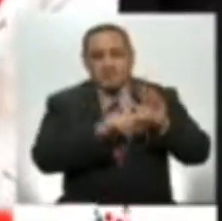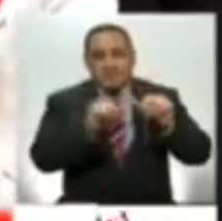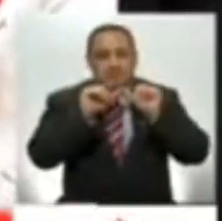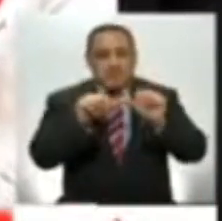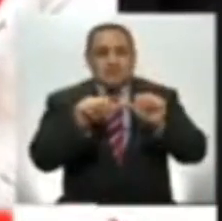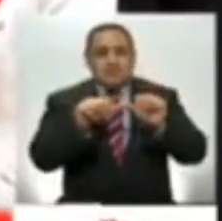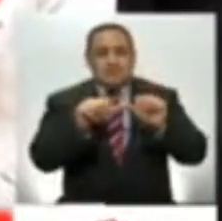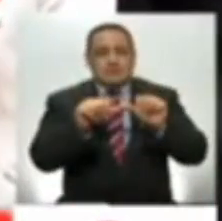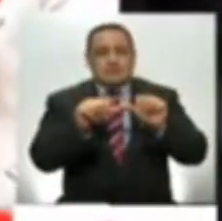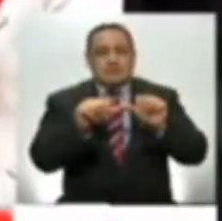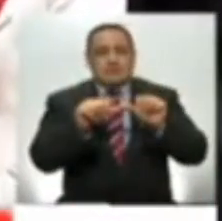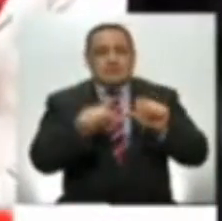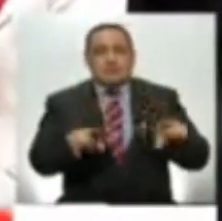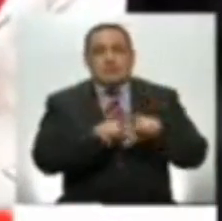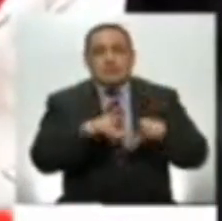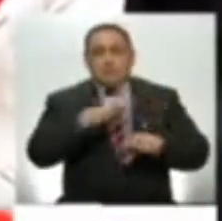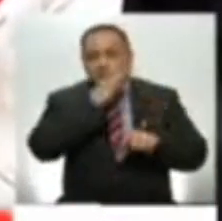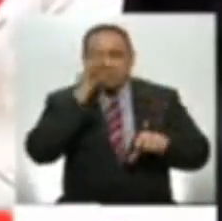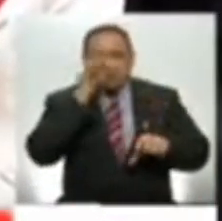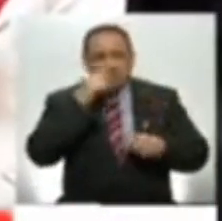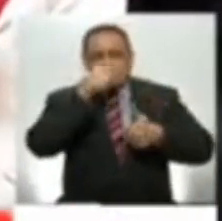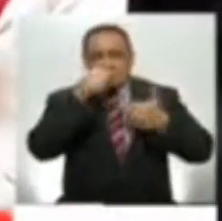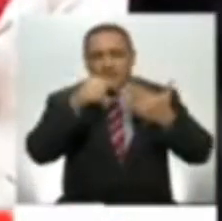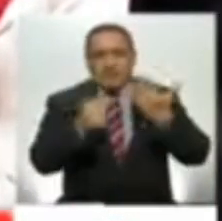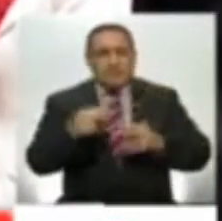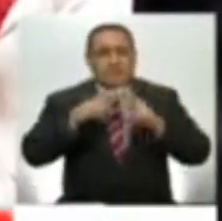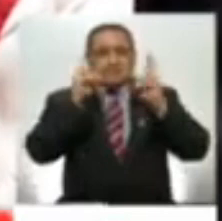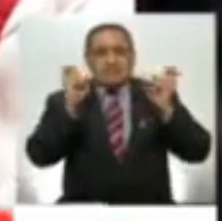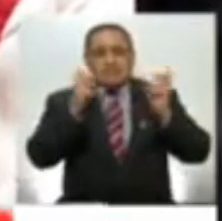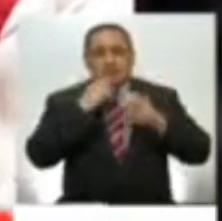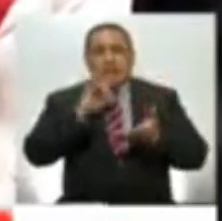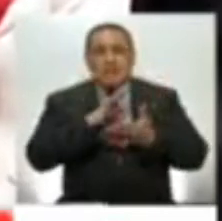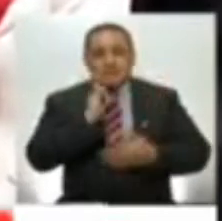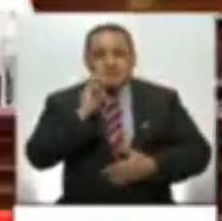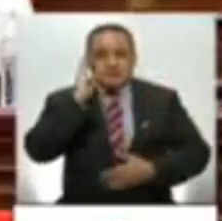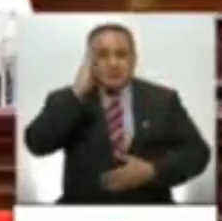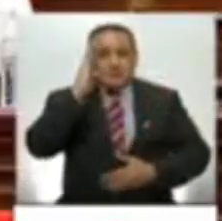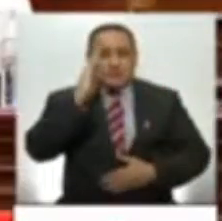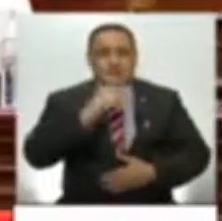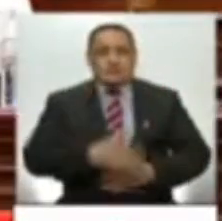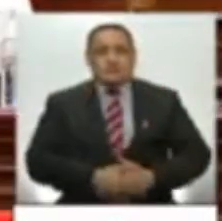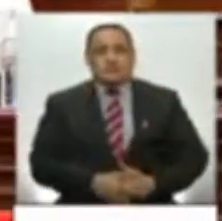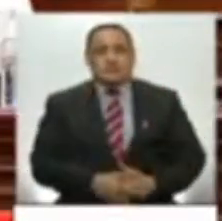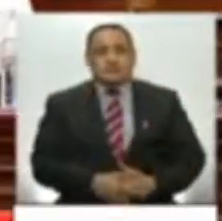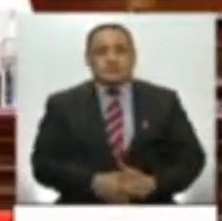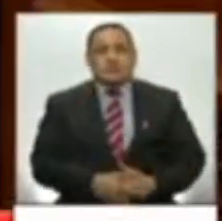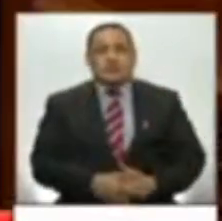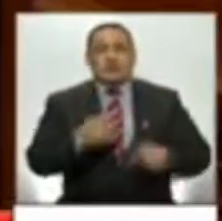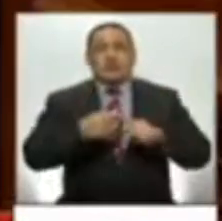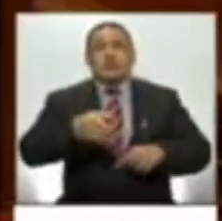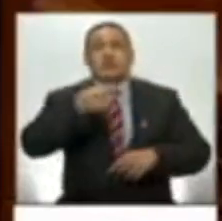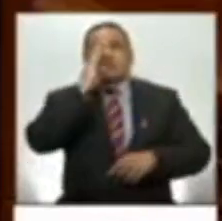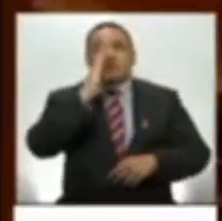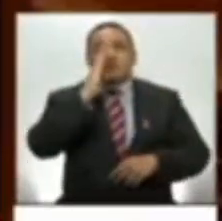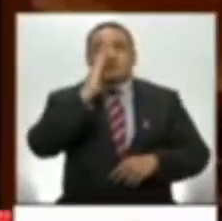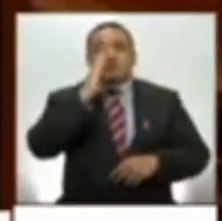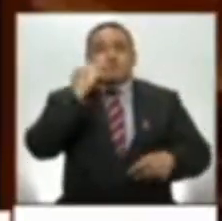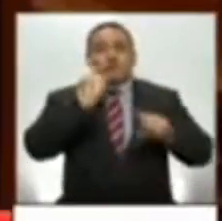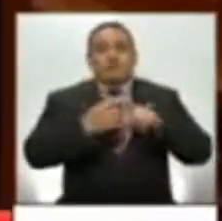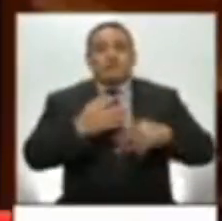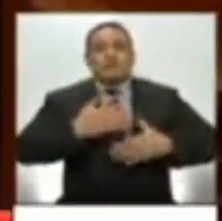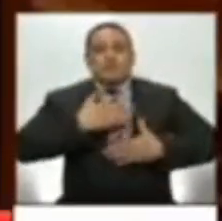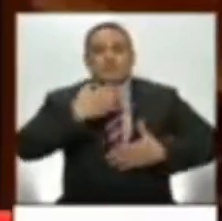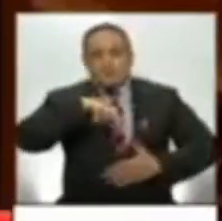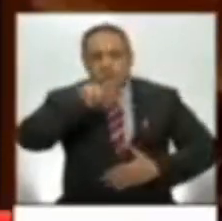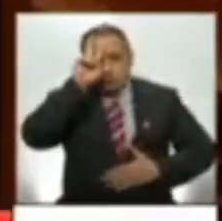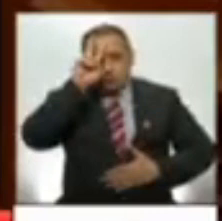reglamentarias vigentes y guardar secreto en los asuntos así calificados? Por Dios, por mi